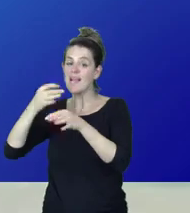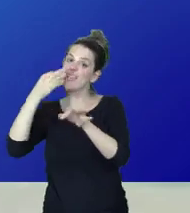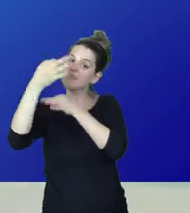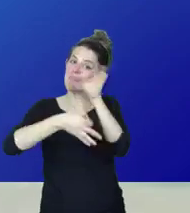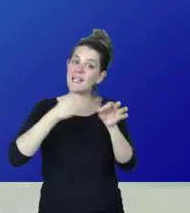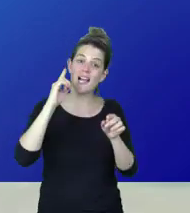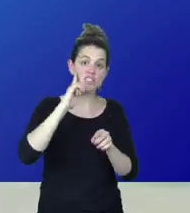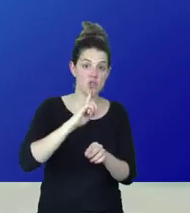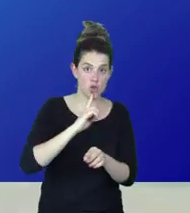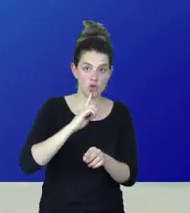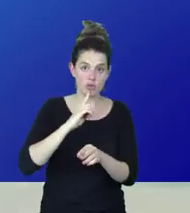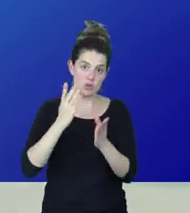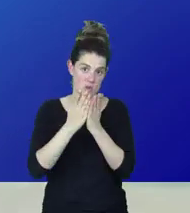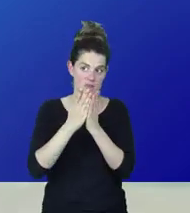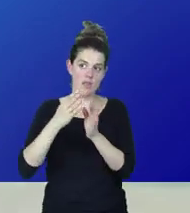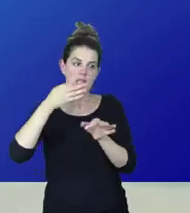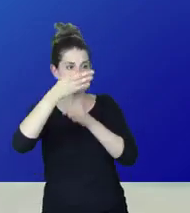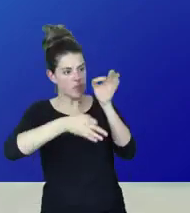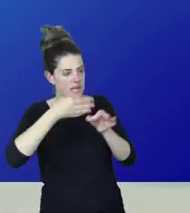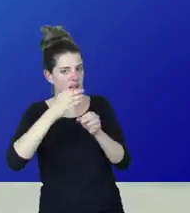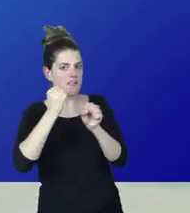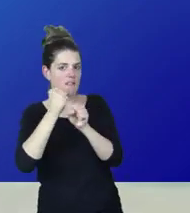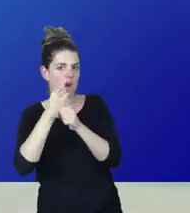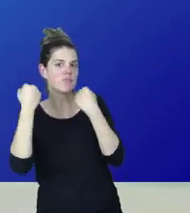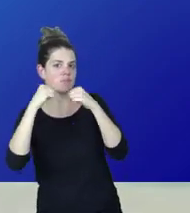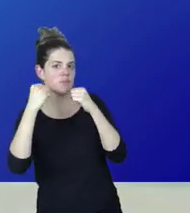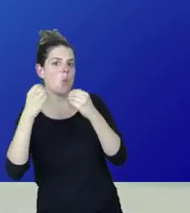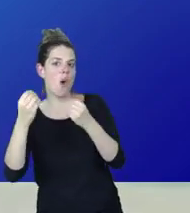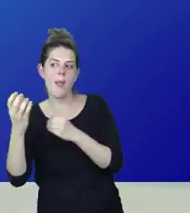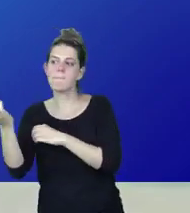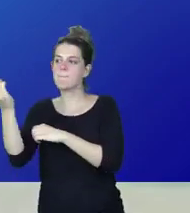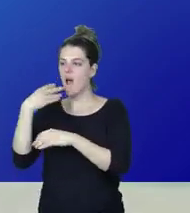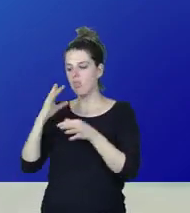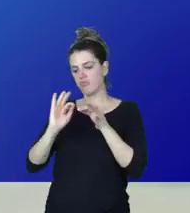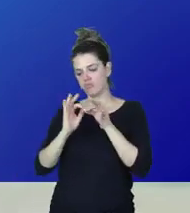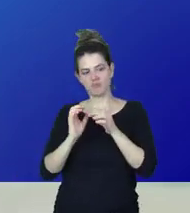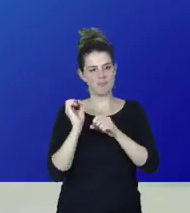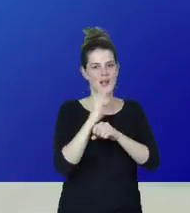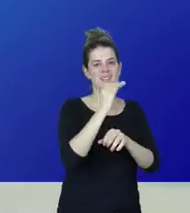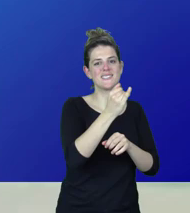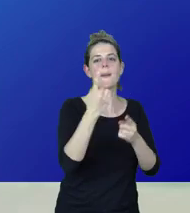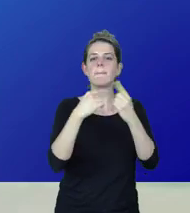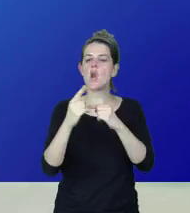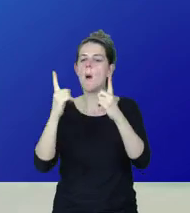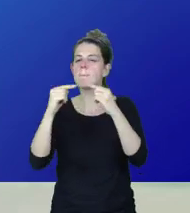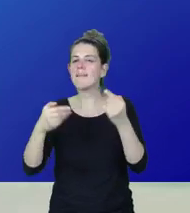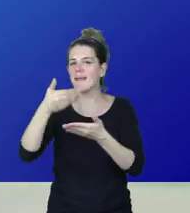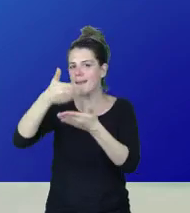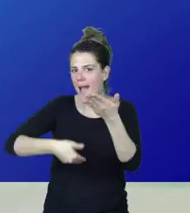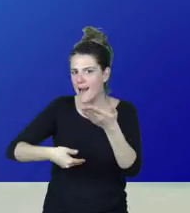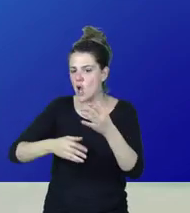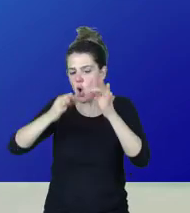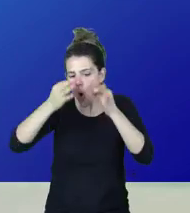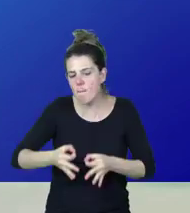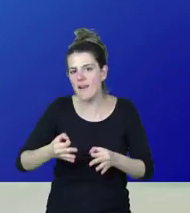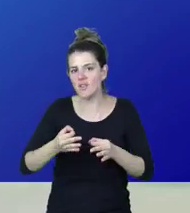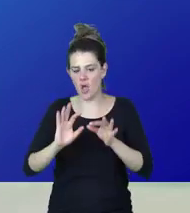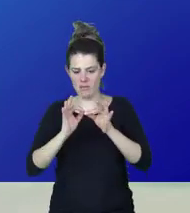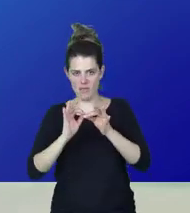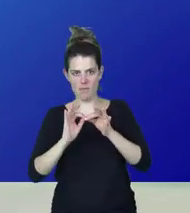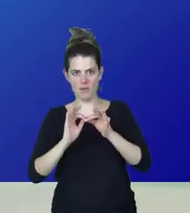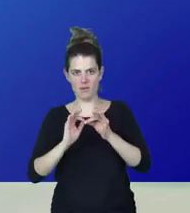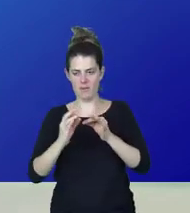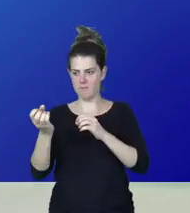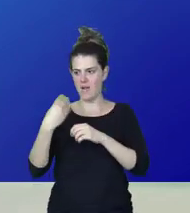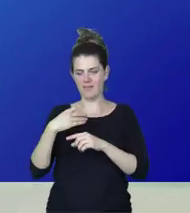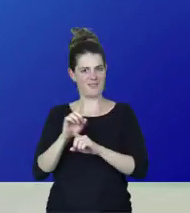se encarga específicamente de hacer las traducciones y generar los contenidos audiovisuales y en ese sentido